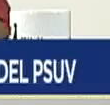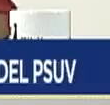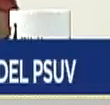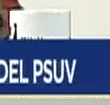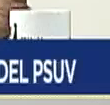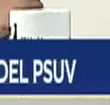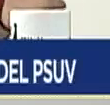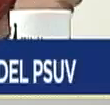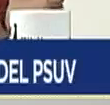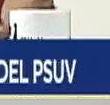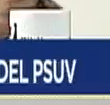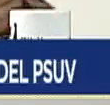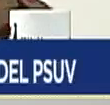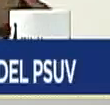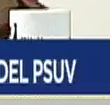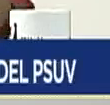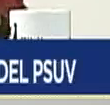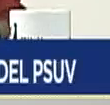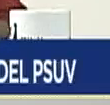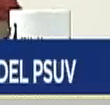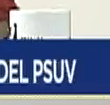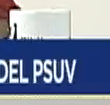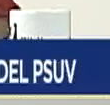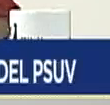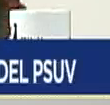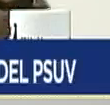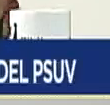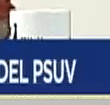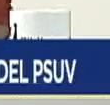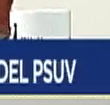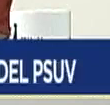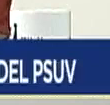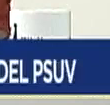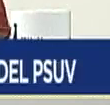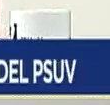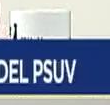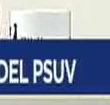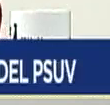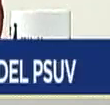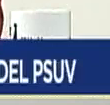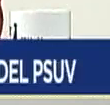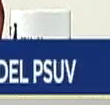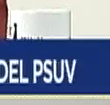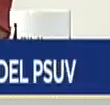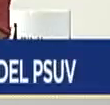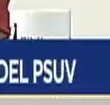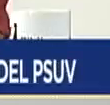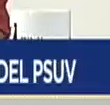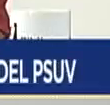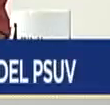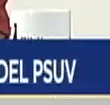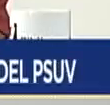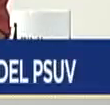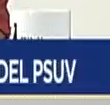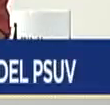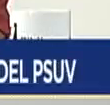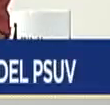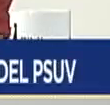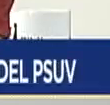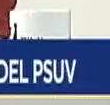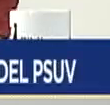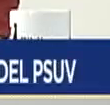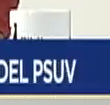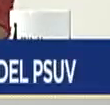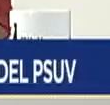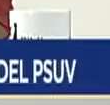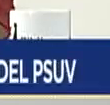la ejecución, porque tú no vas a sacar un decreto de esa fuerza para no hacer nada. Entonces tienen sus planes. Esto que está ocurriendo es